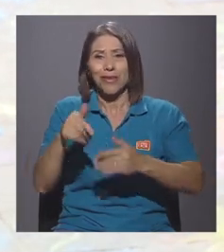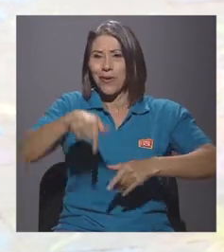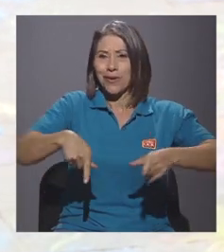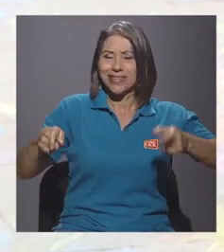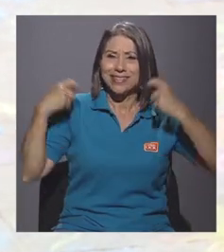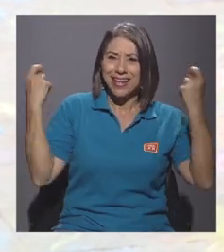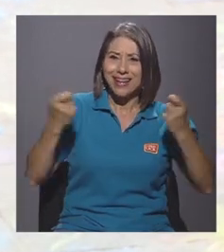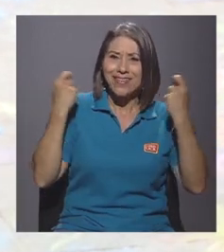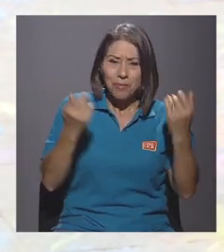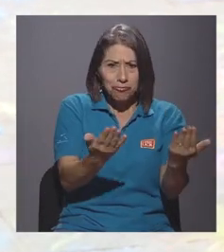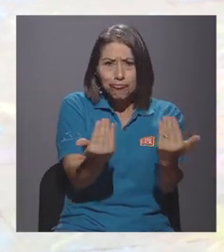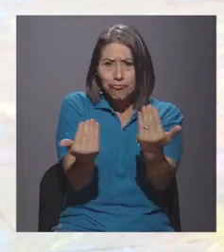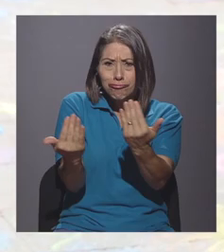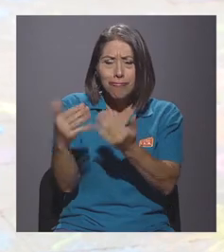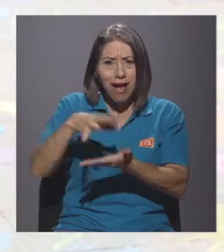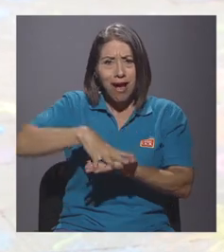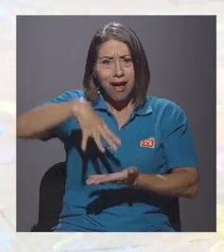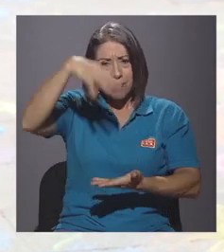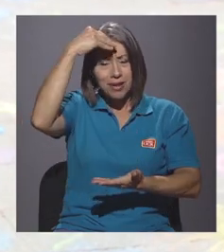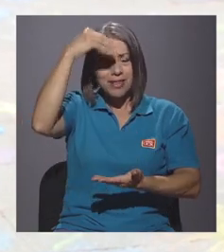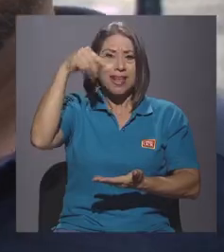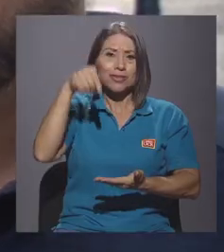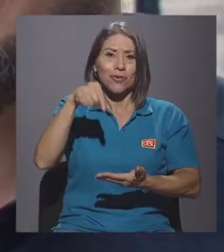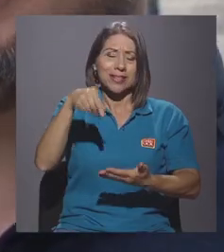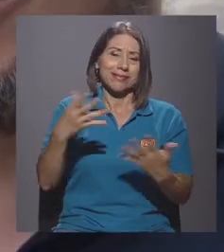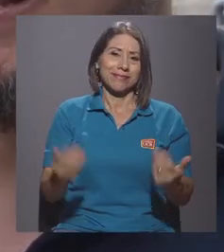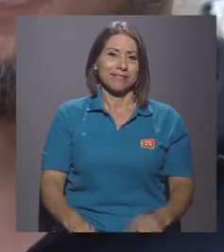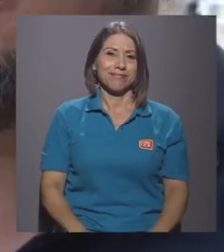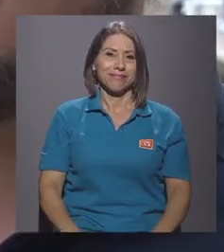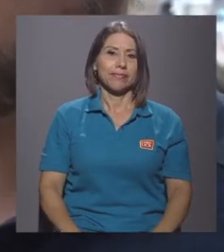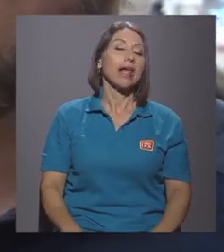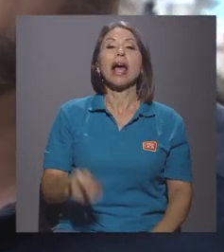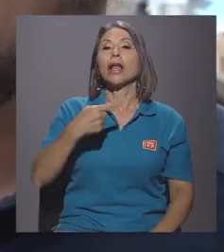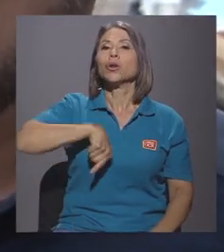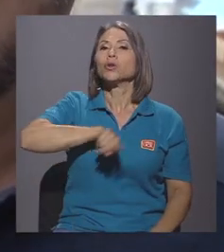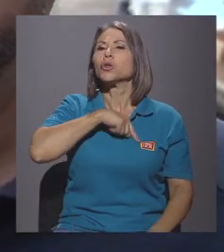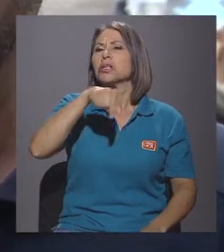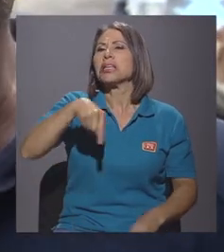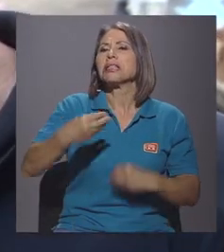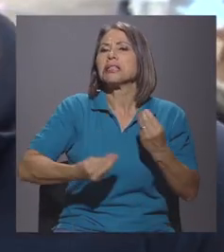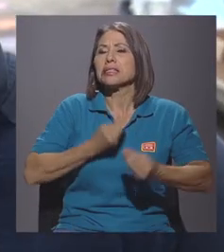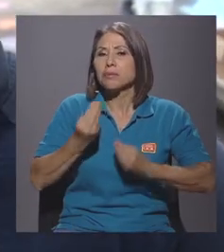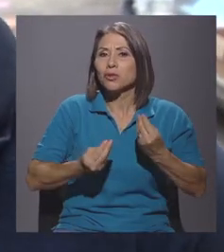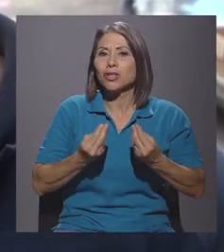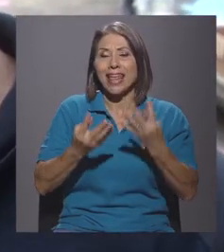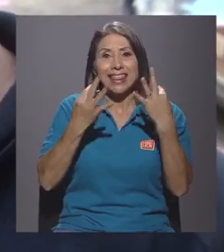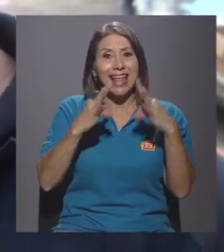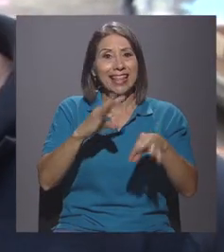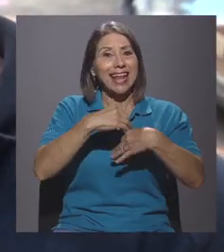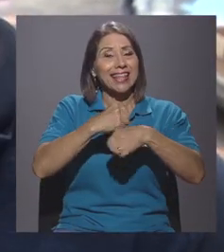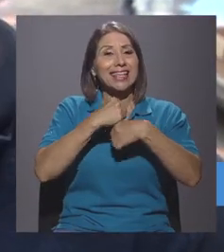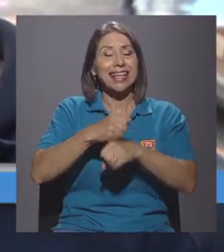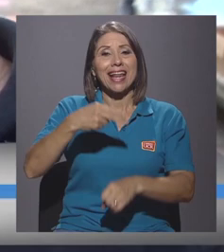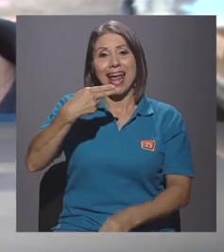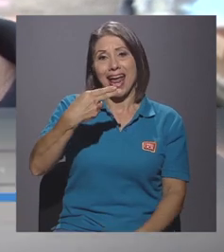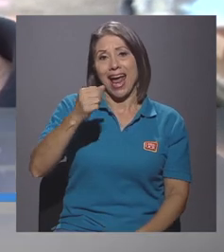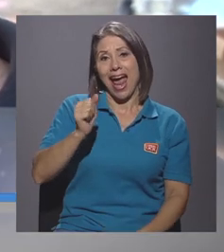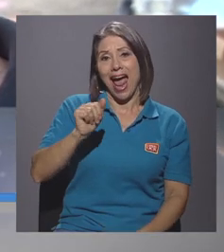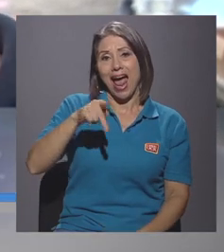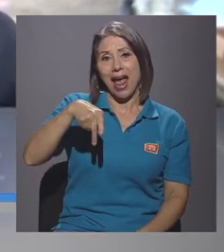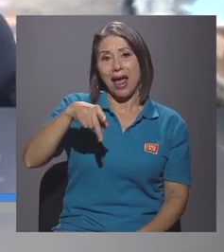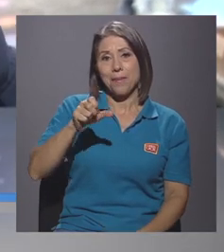que aprendan un poco sobre este eje. Sí. En este caso lo que hicimos fue tratar de hacer un happening donde